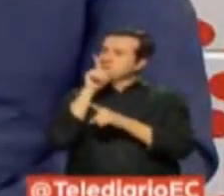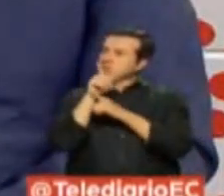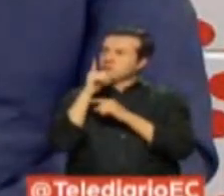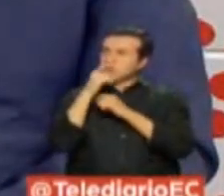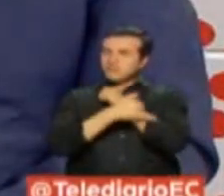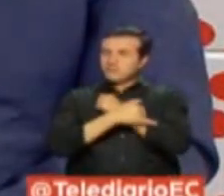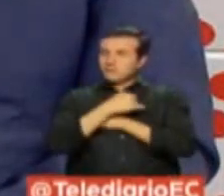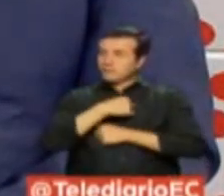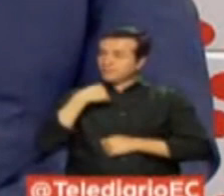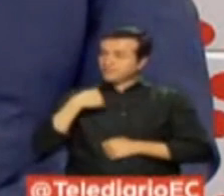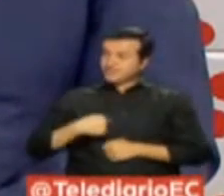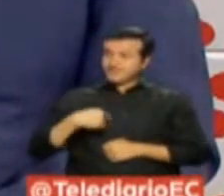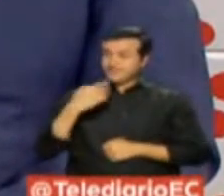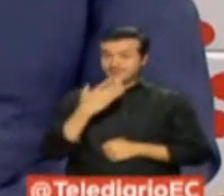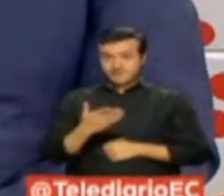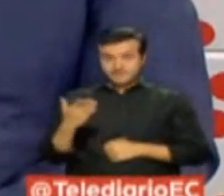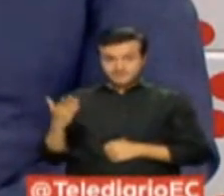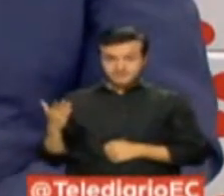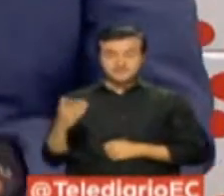también es importante